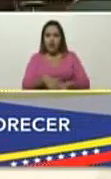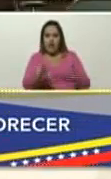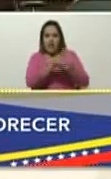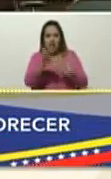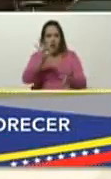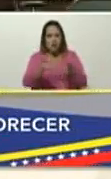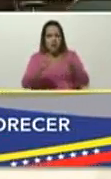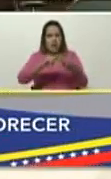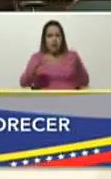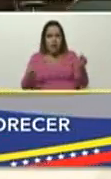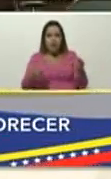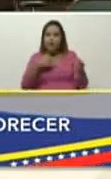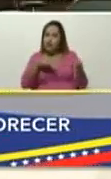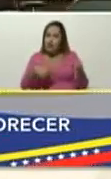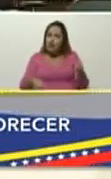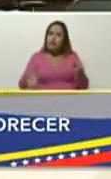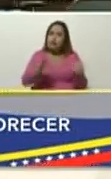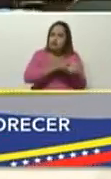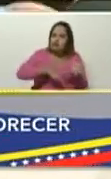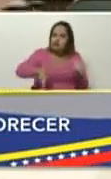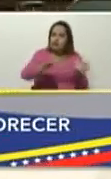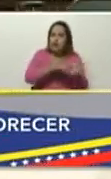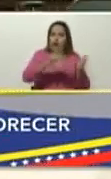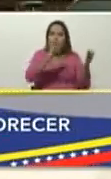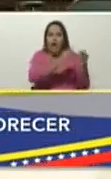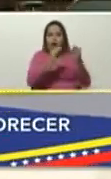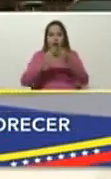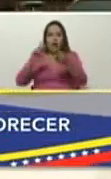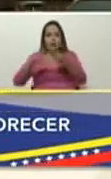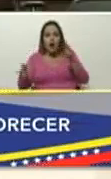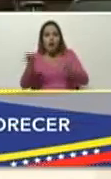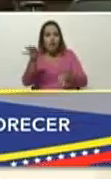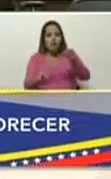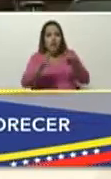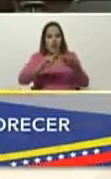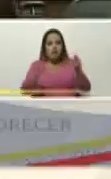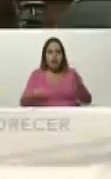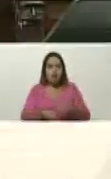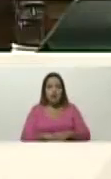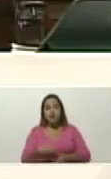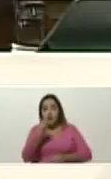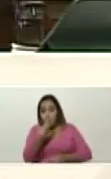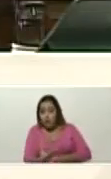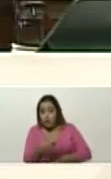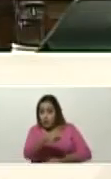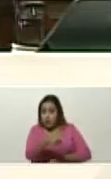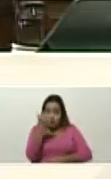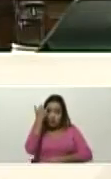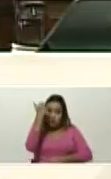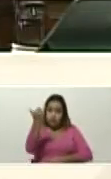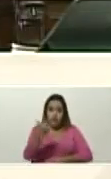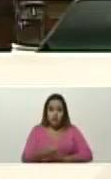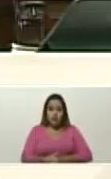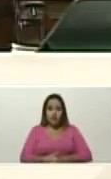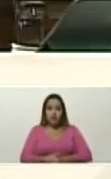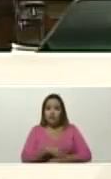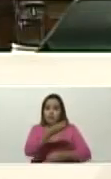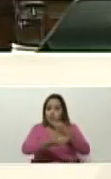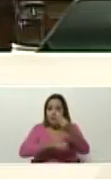la justicia de paz, tanto que hemos insistido en las casas de paz, la justicia de paz. y tan bueno que es para